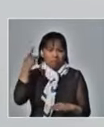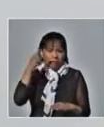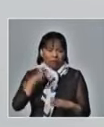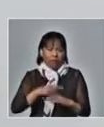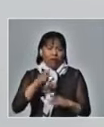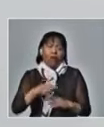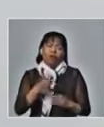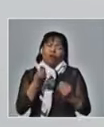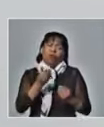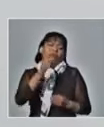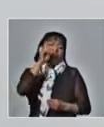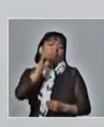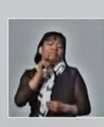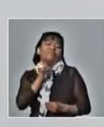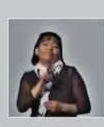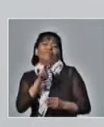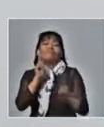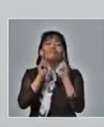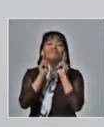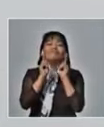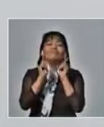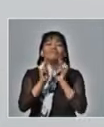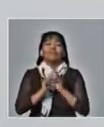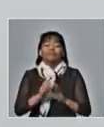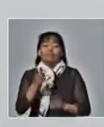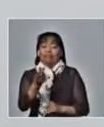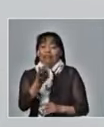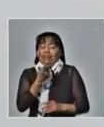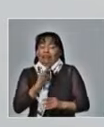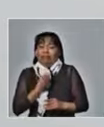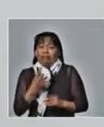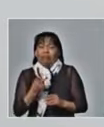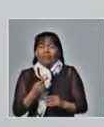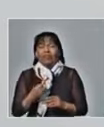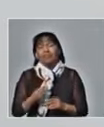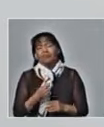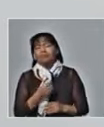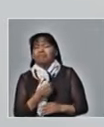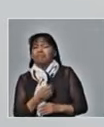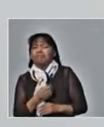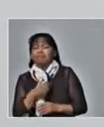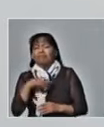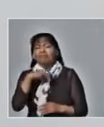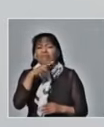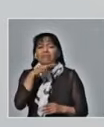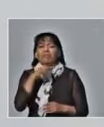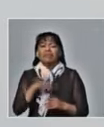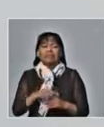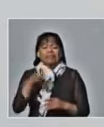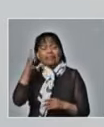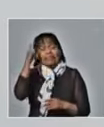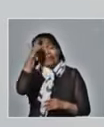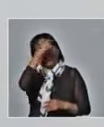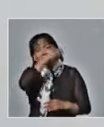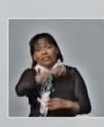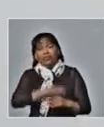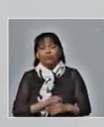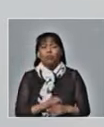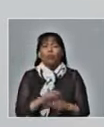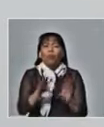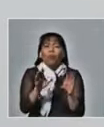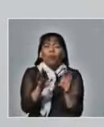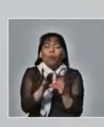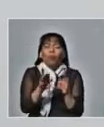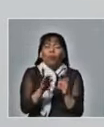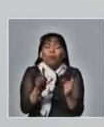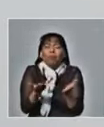madres solteras, que platican conmigo y me manifiestan su inquietud de tener la dificultad todos los días de poder sacar adelante a